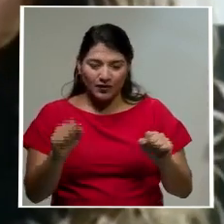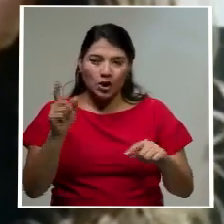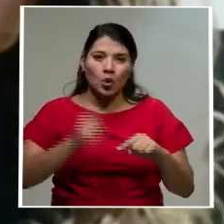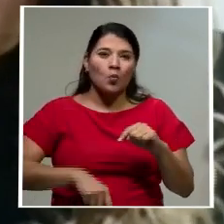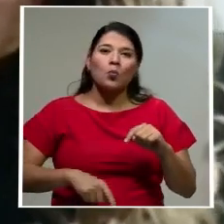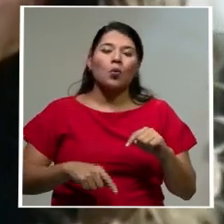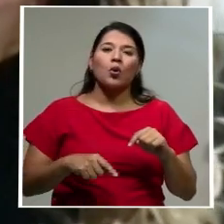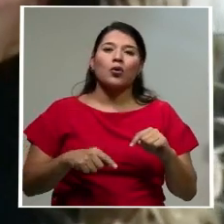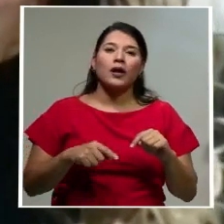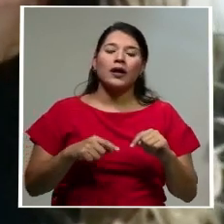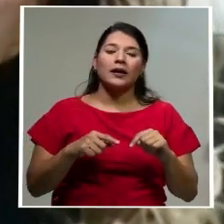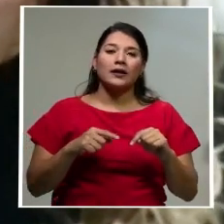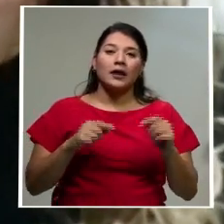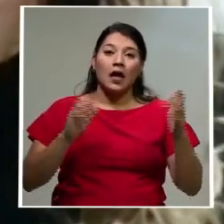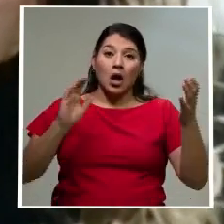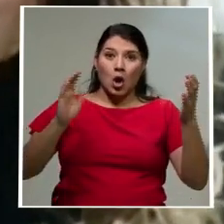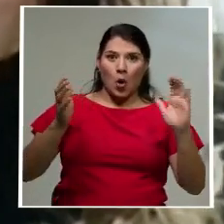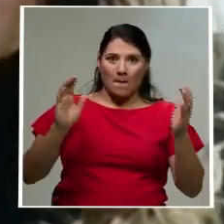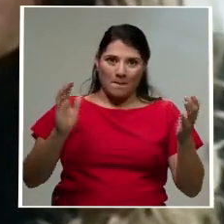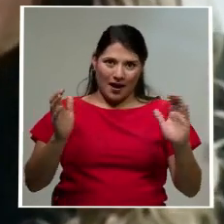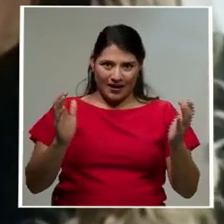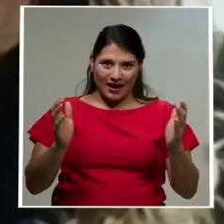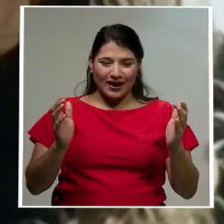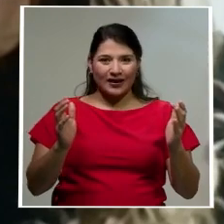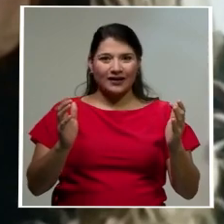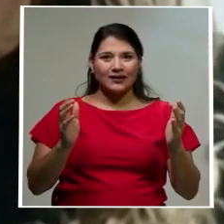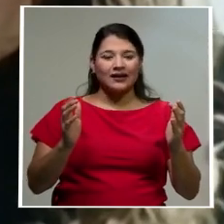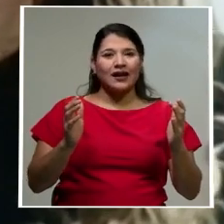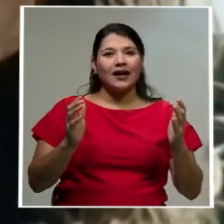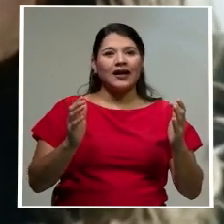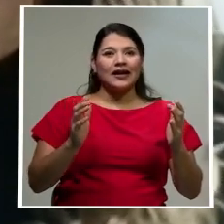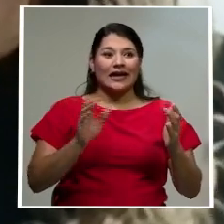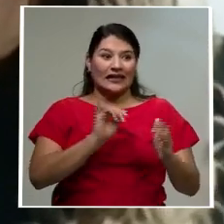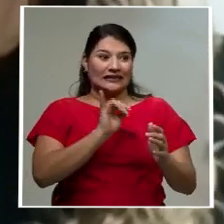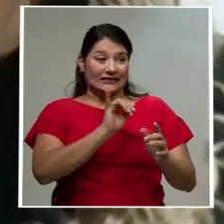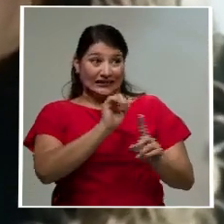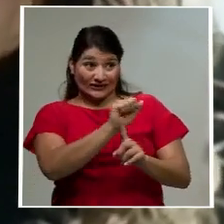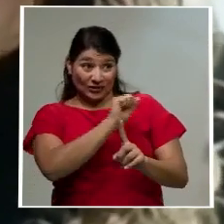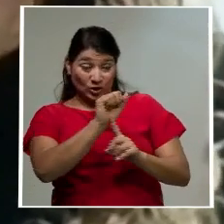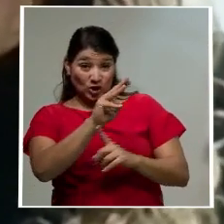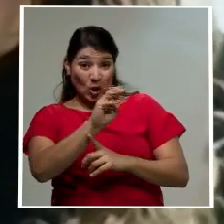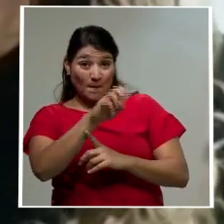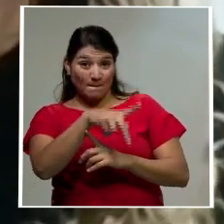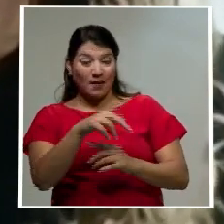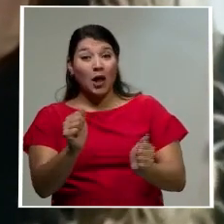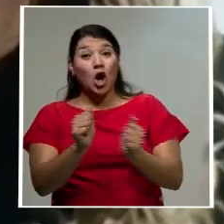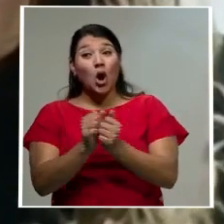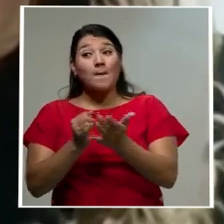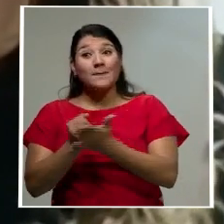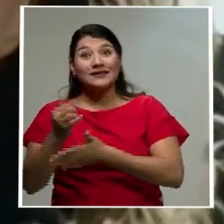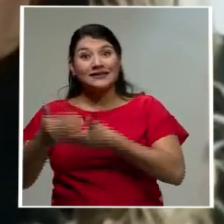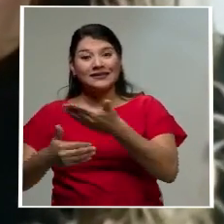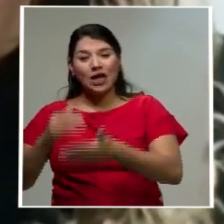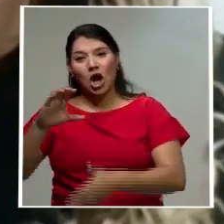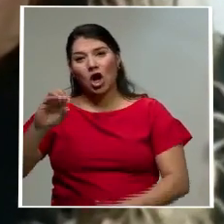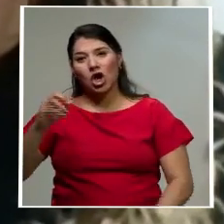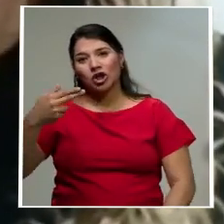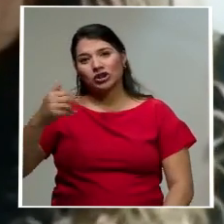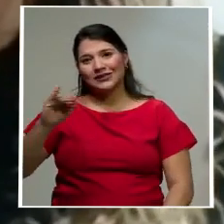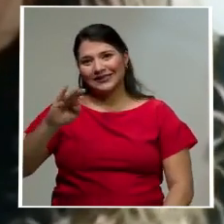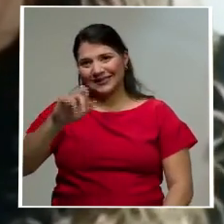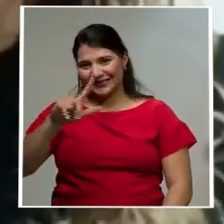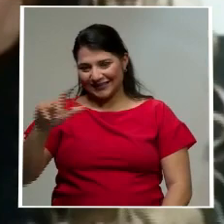paralelo de este caso con el caso de las constructoras MECO y H. Solís y los sobornos a funcionarios del